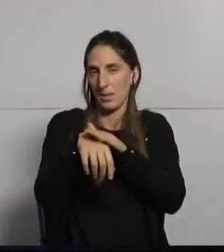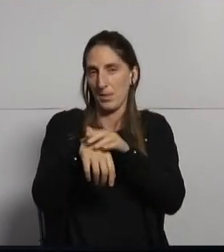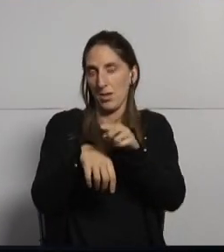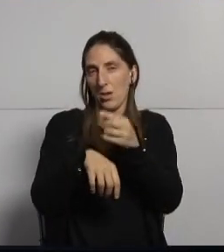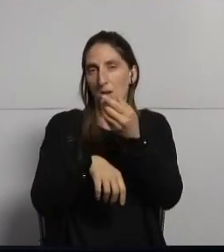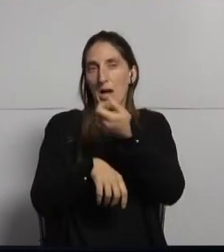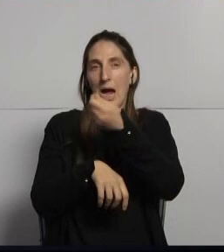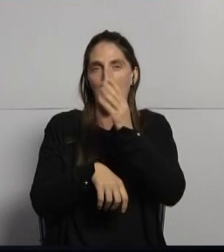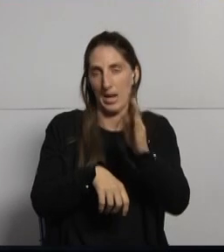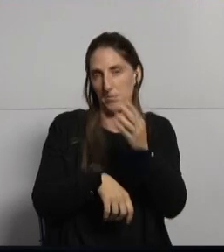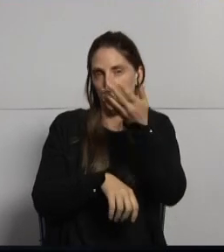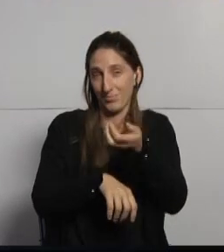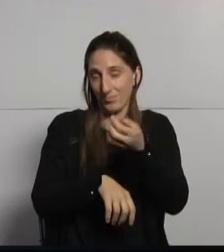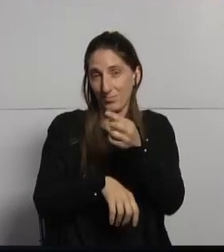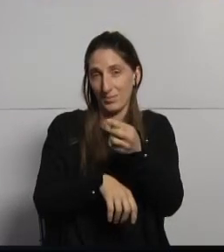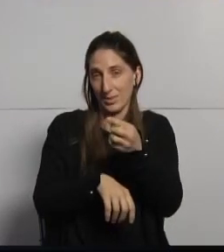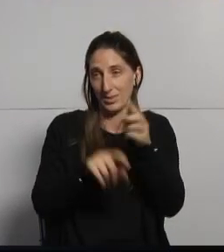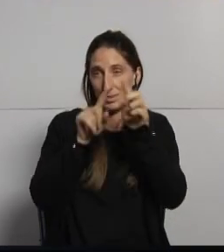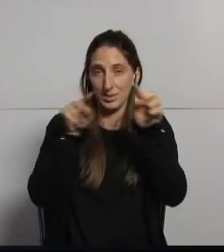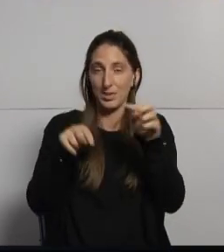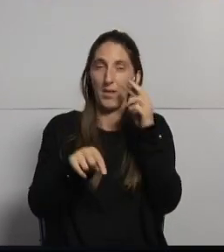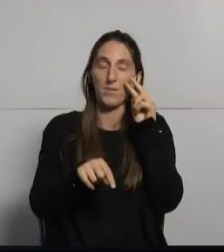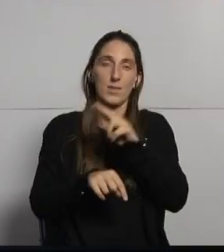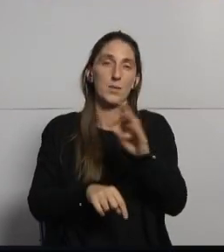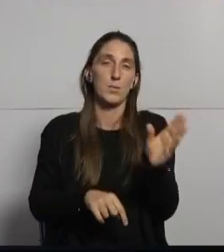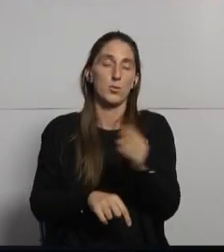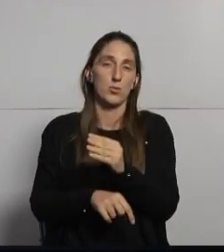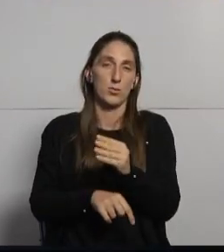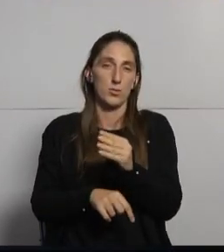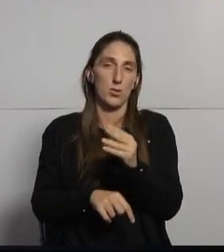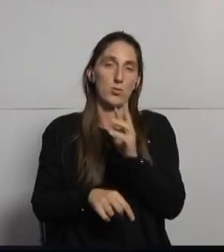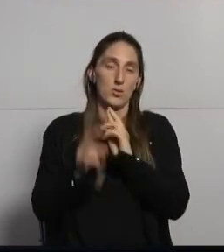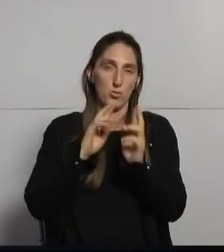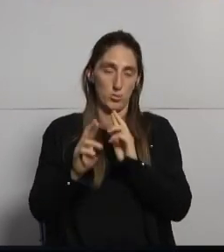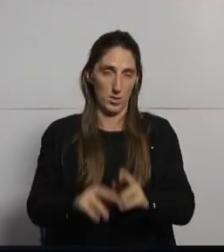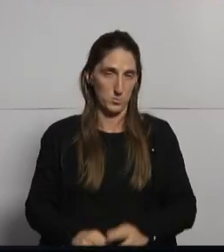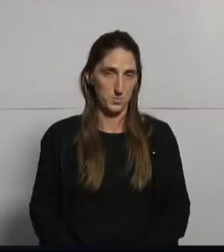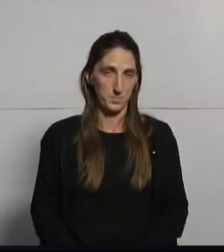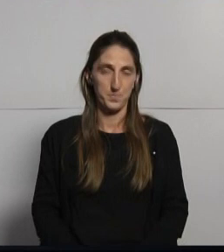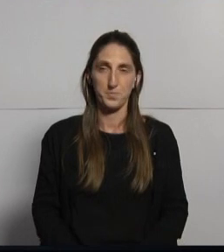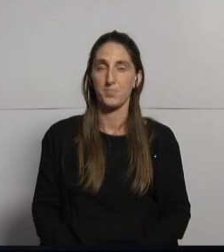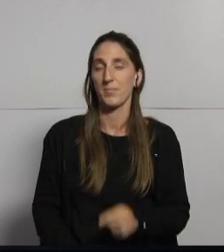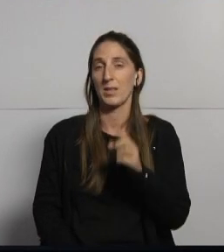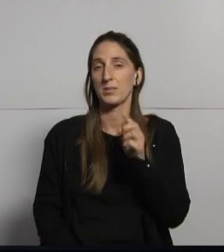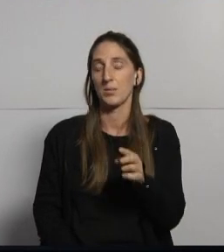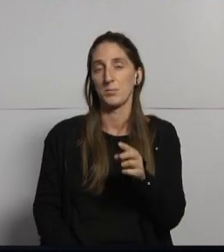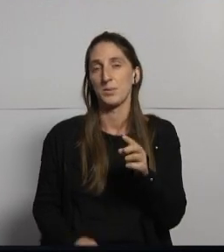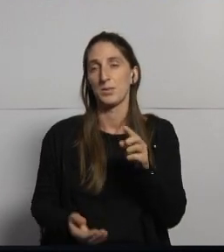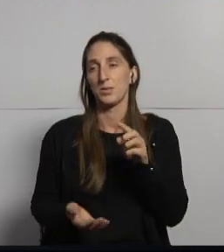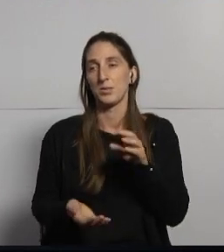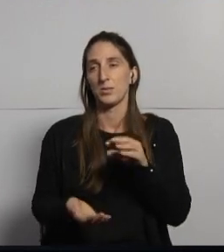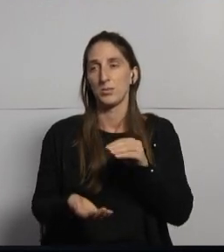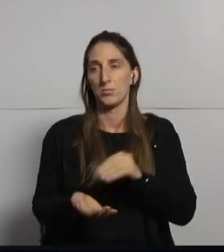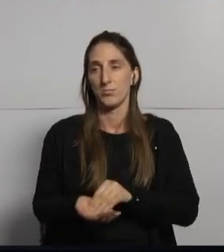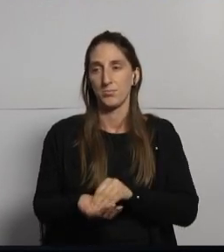una aplicación con una consola donde vamos viendo todas los resultados. También entrando en el tema de e-health